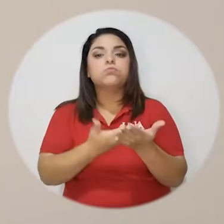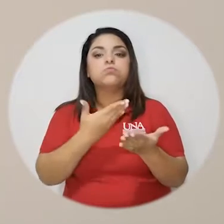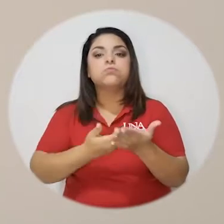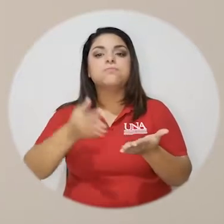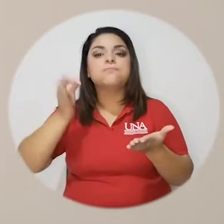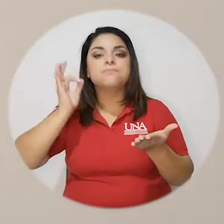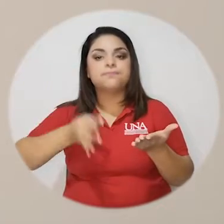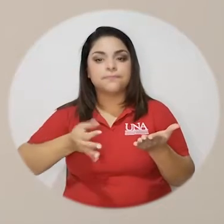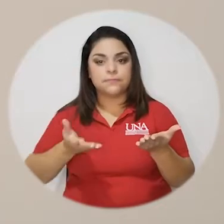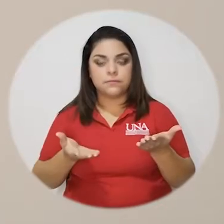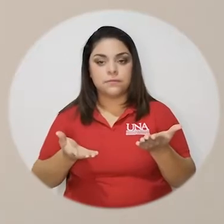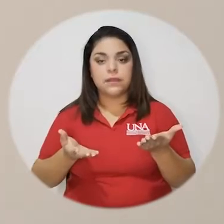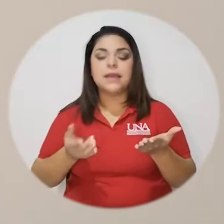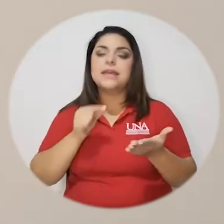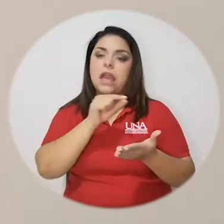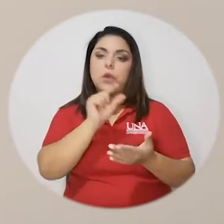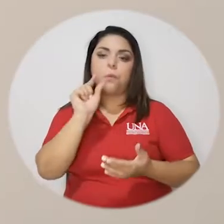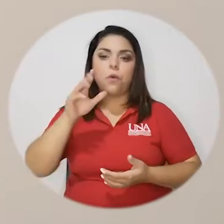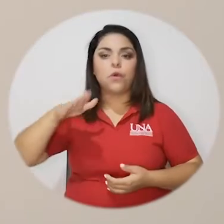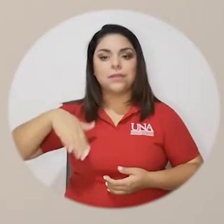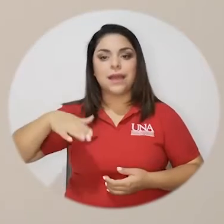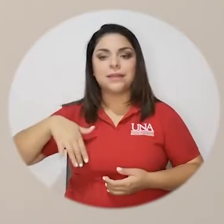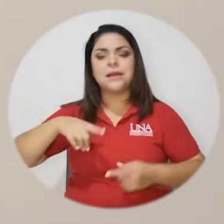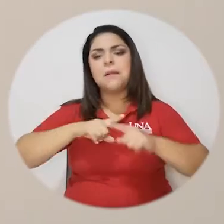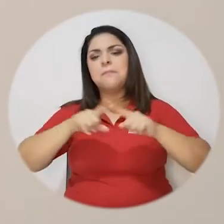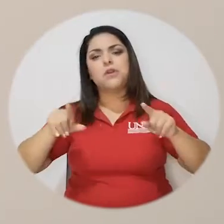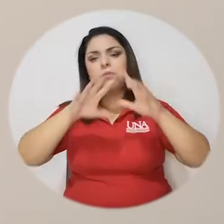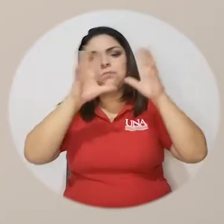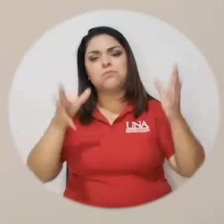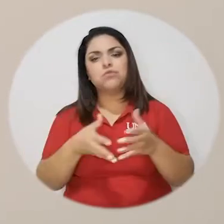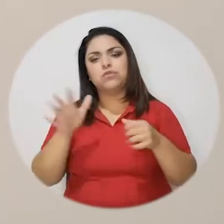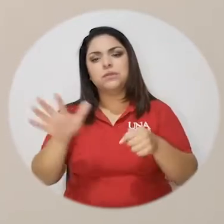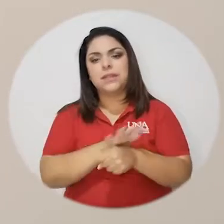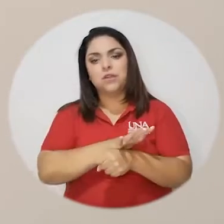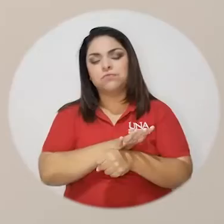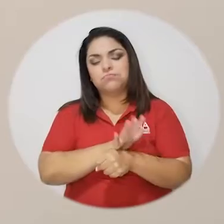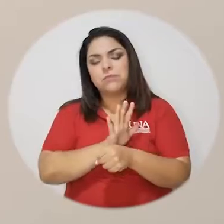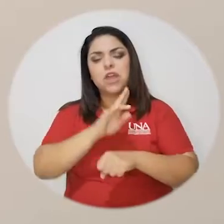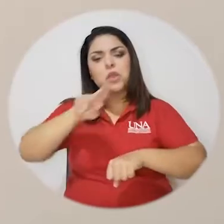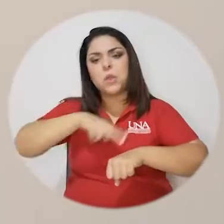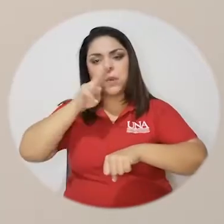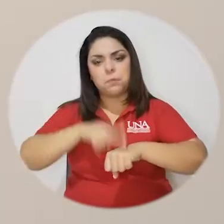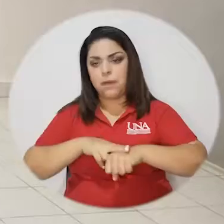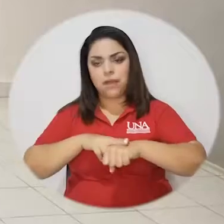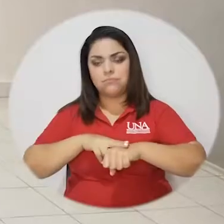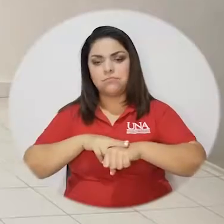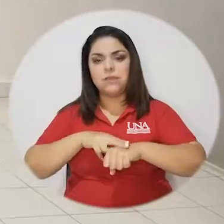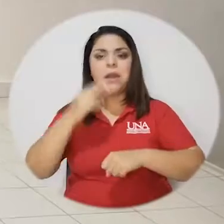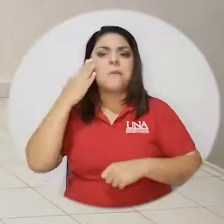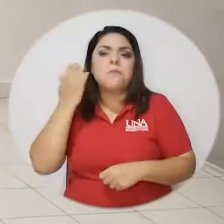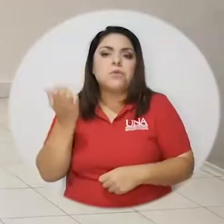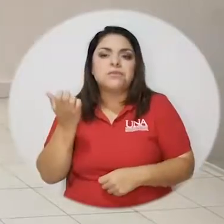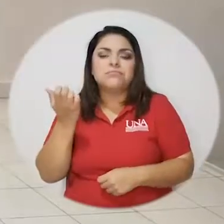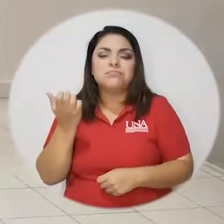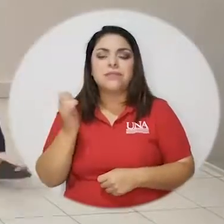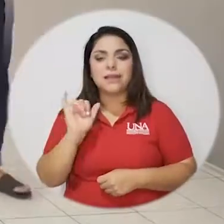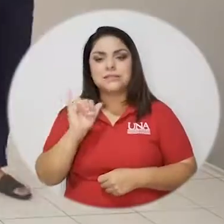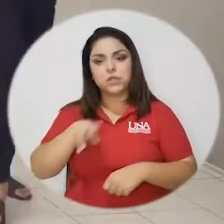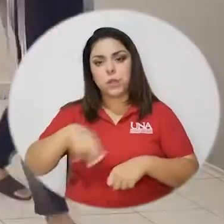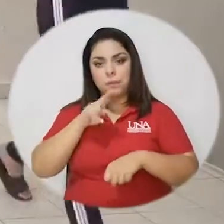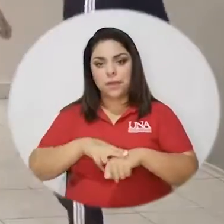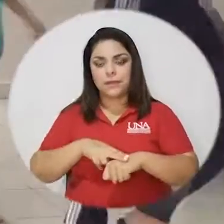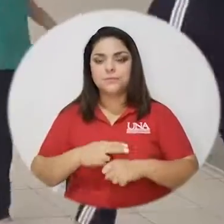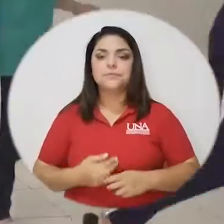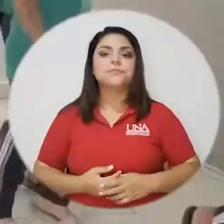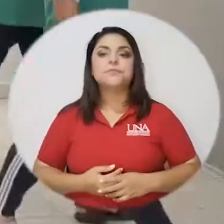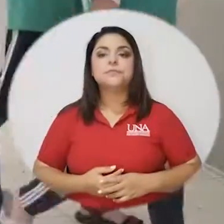Y ahí tal vez nos tardamos un poco, pero fue la humanidad entera. Ahora, Y es lo normal, porque era algo que llegó de lo súbito. normal, y